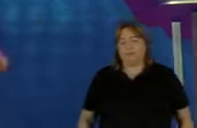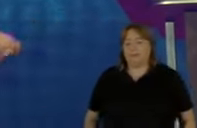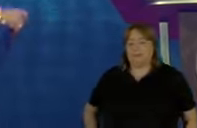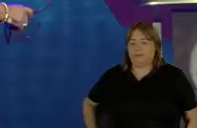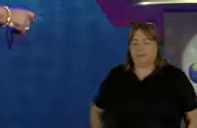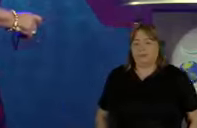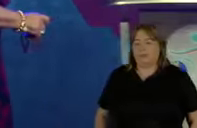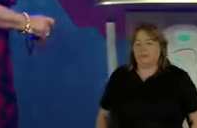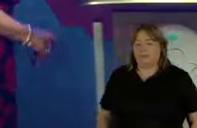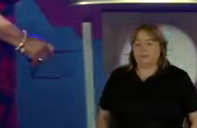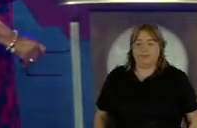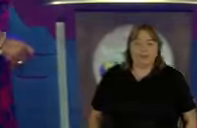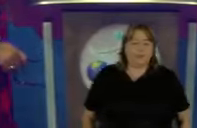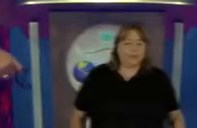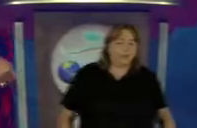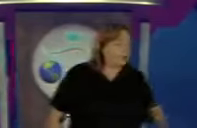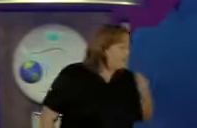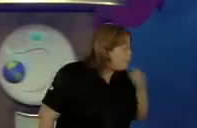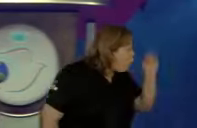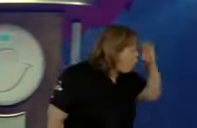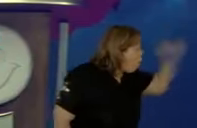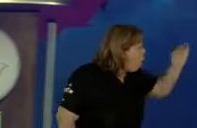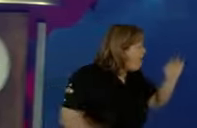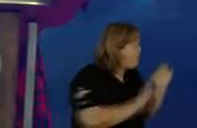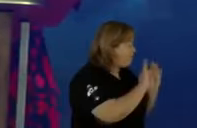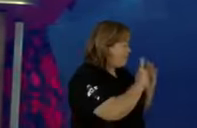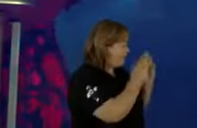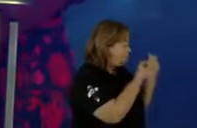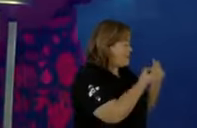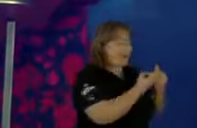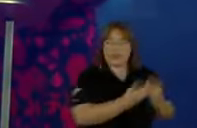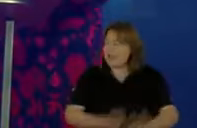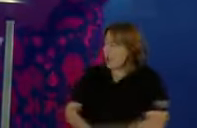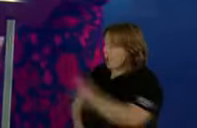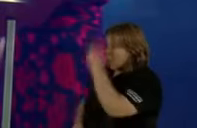Ahora le va a decir el que está a su lado, hola familia.